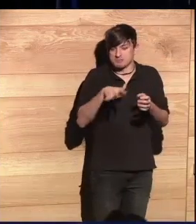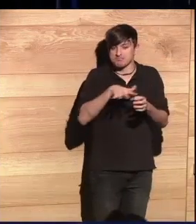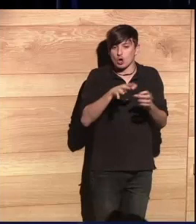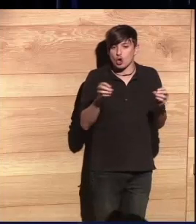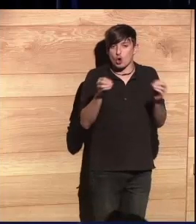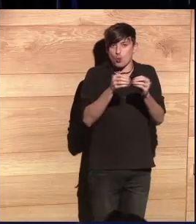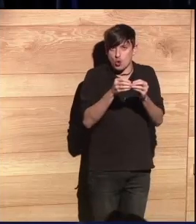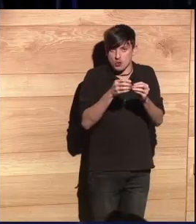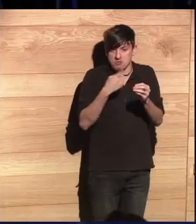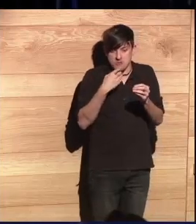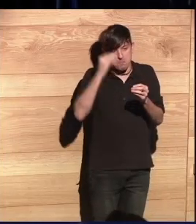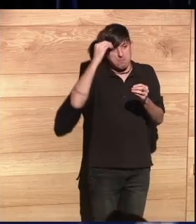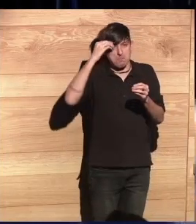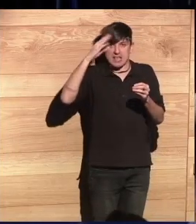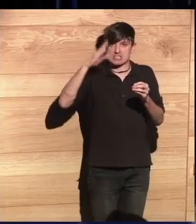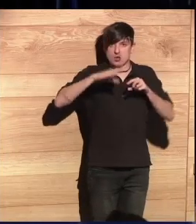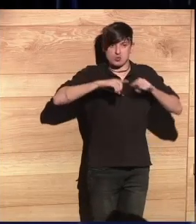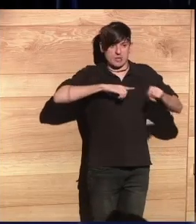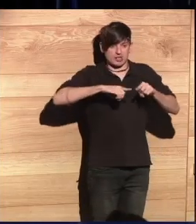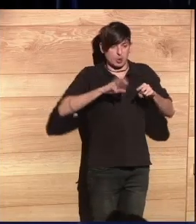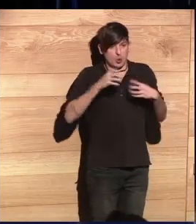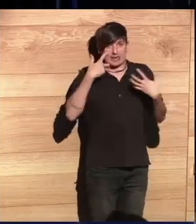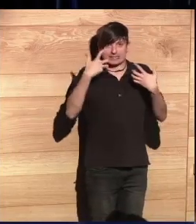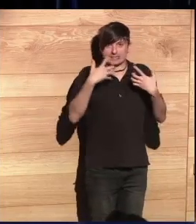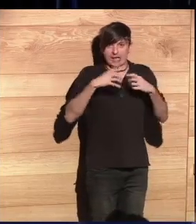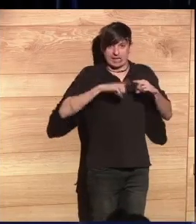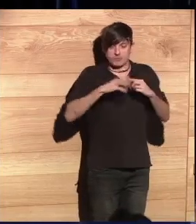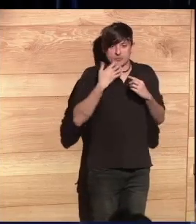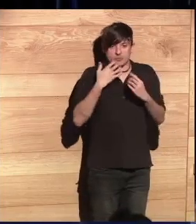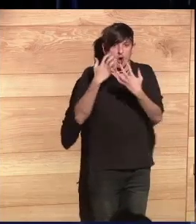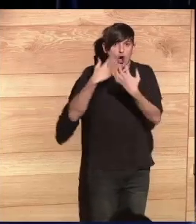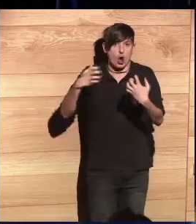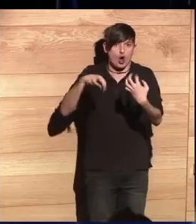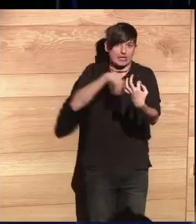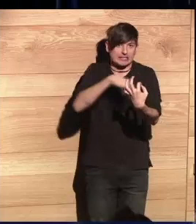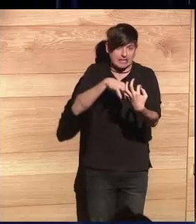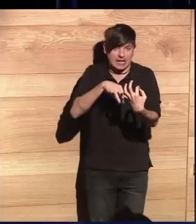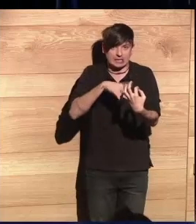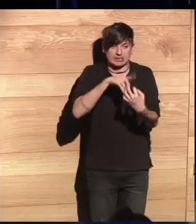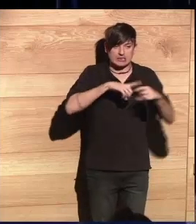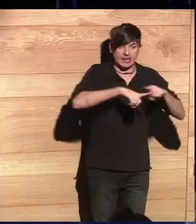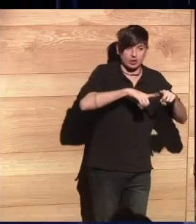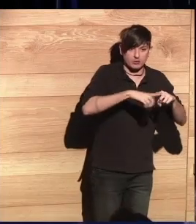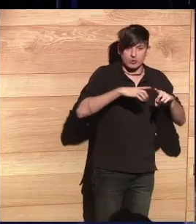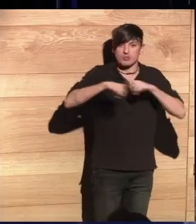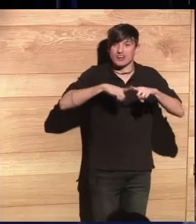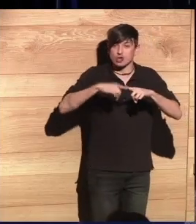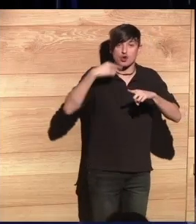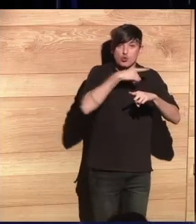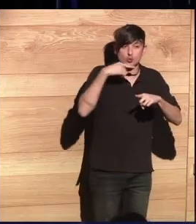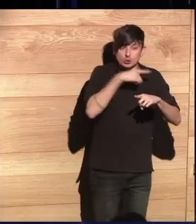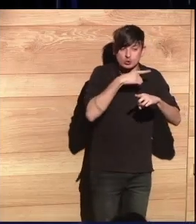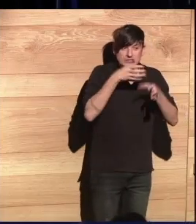que se piensa que un director, un artista, en este caso pues hablamos de orquestas y de directores, un director ruso